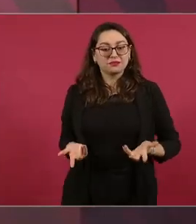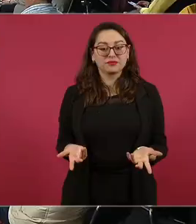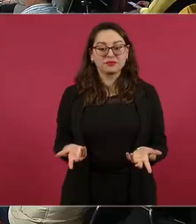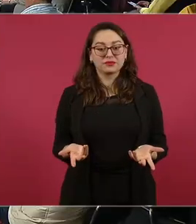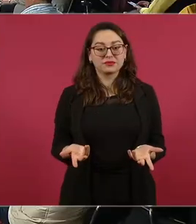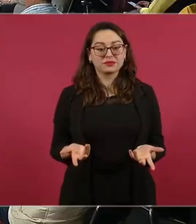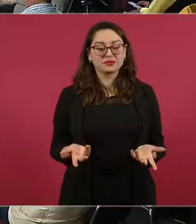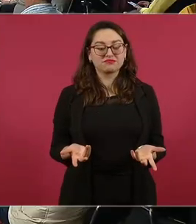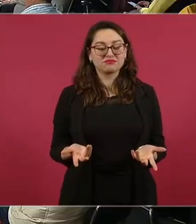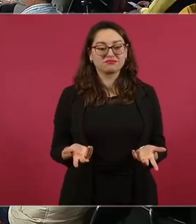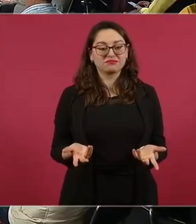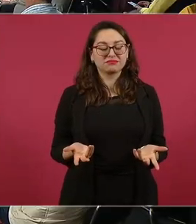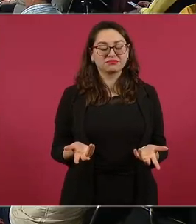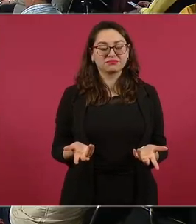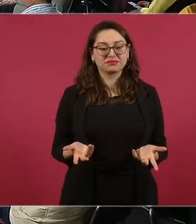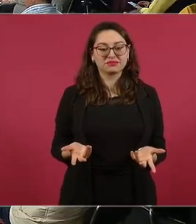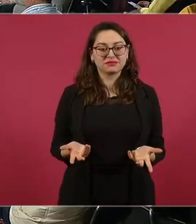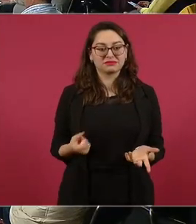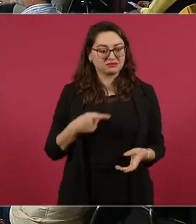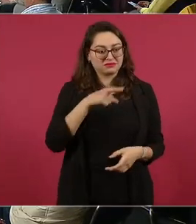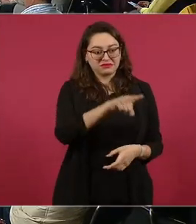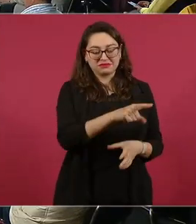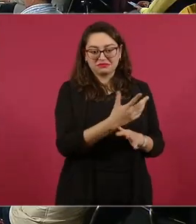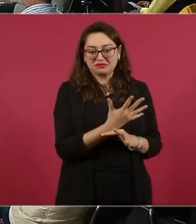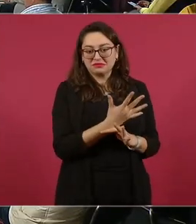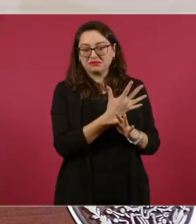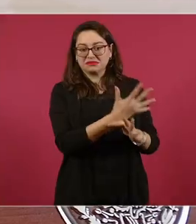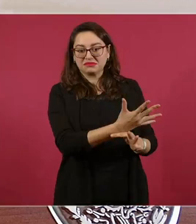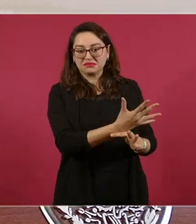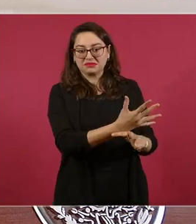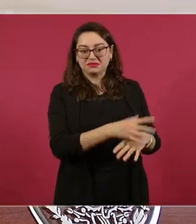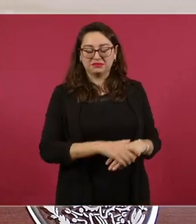de llevar a la práctica,